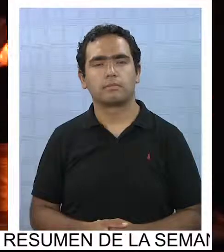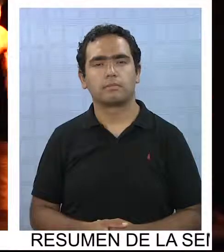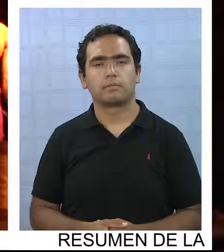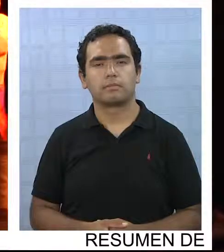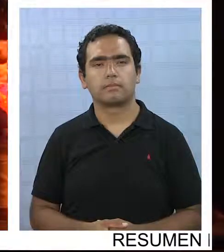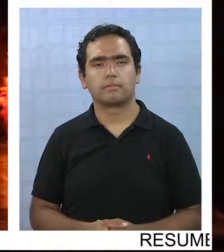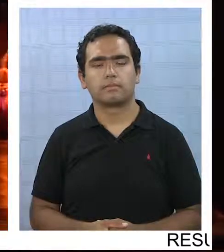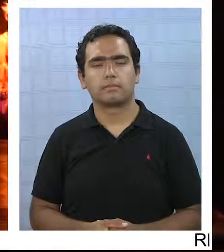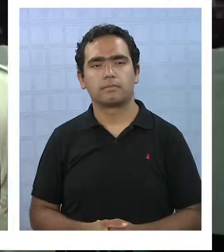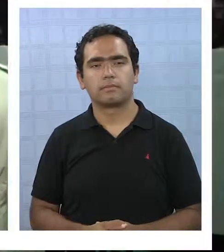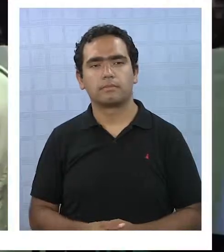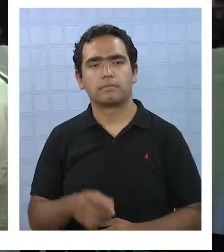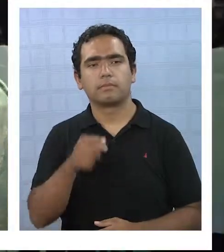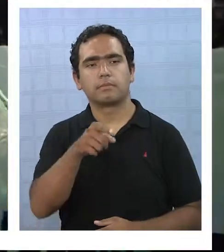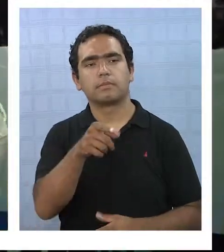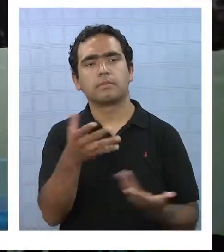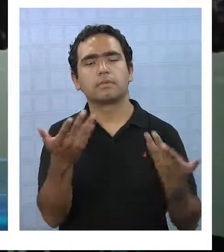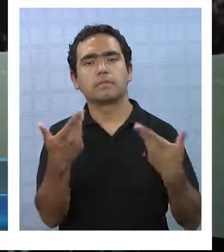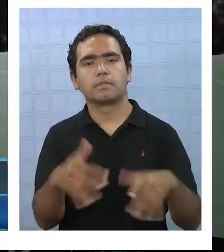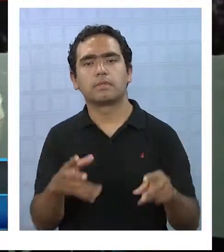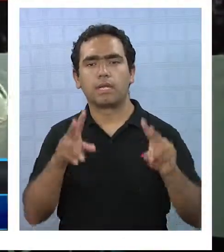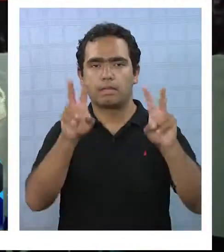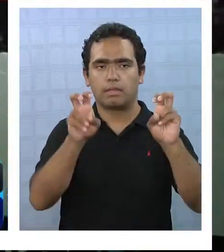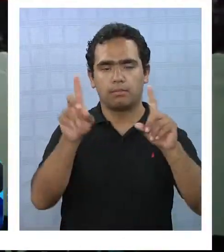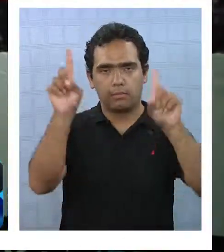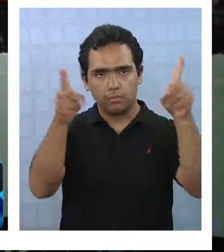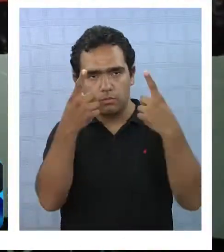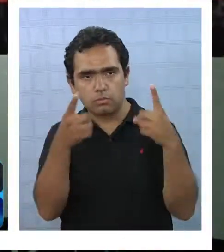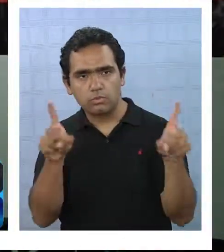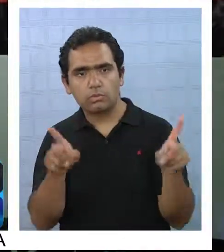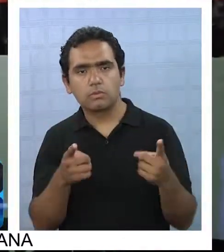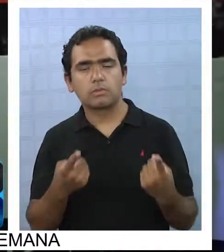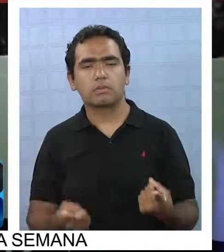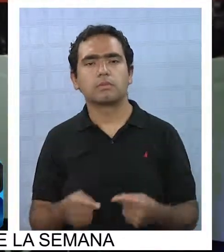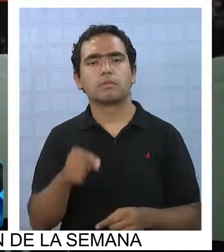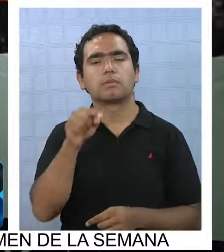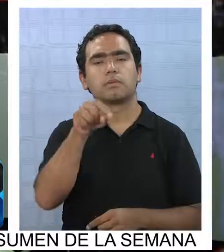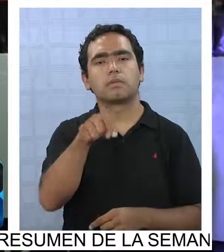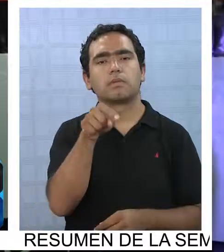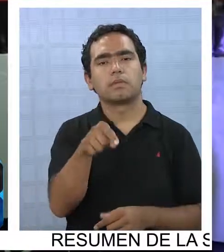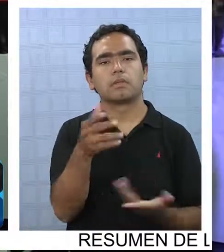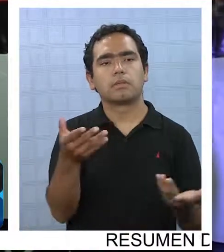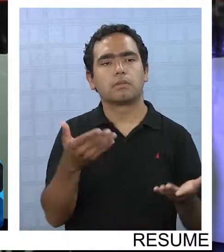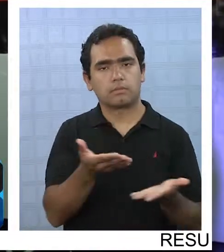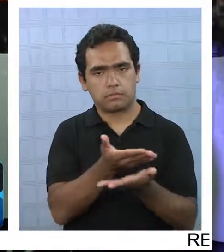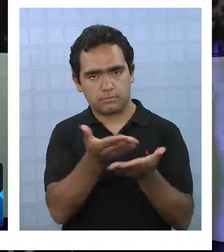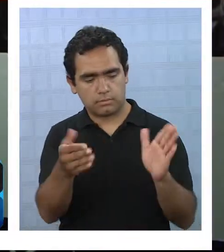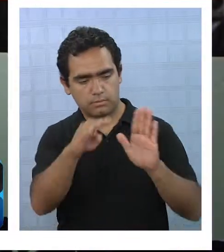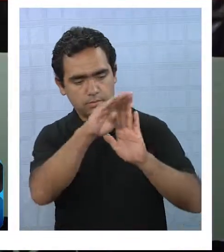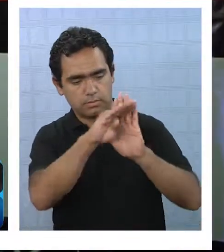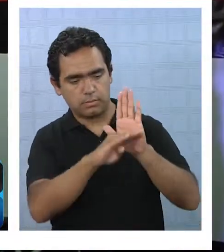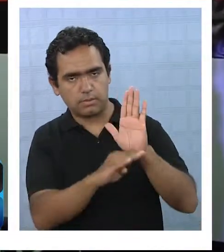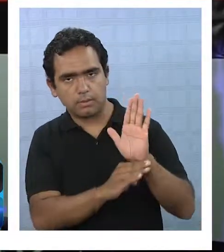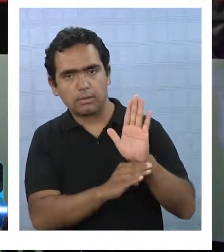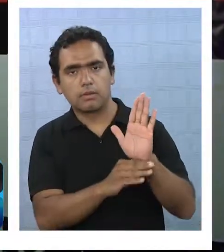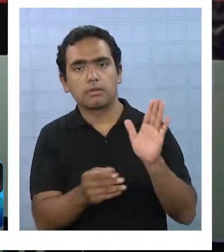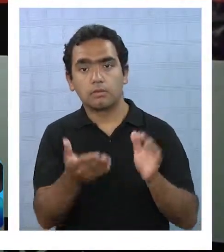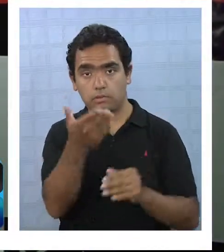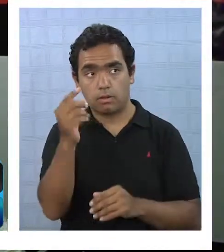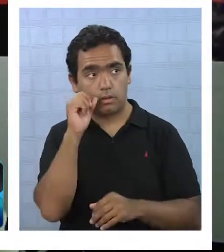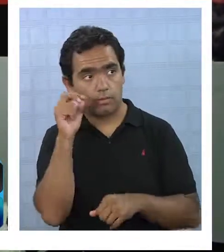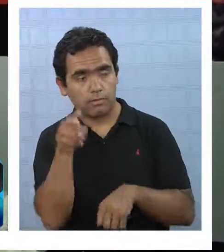Este año se incorpora ya de lleno el tema musical dentro de la parrilla programática, como tú pudiste ver ahora en este comienzo,